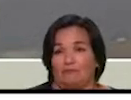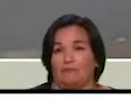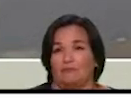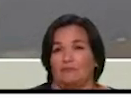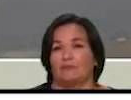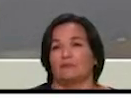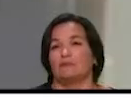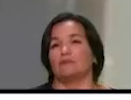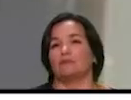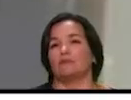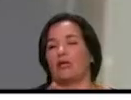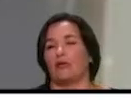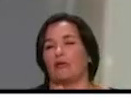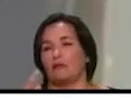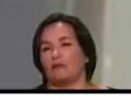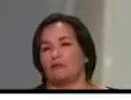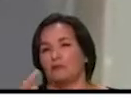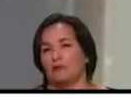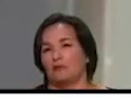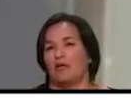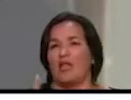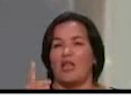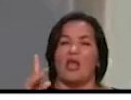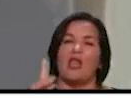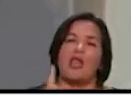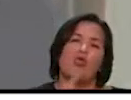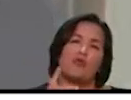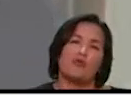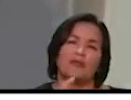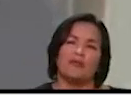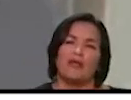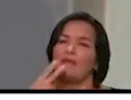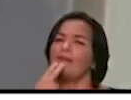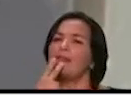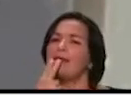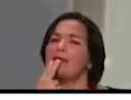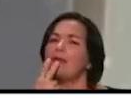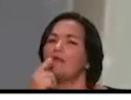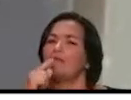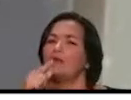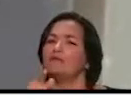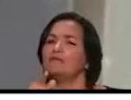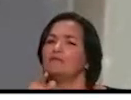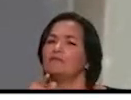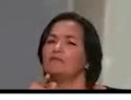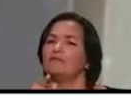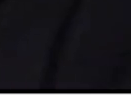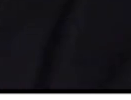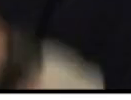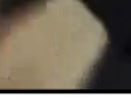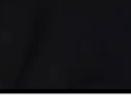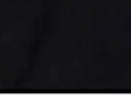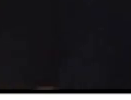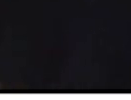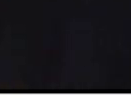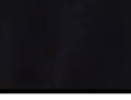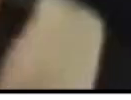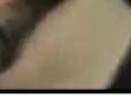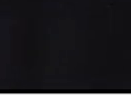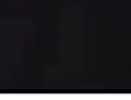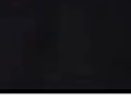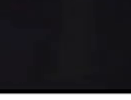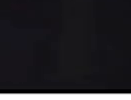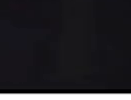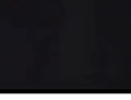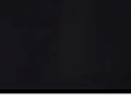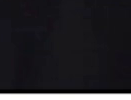¿Y tras bambalinas demoró la salida del documental en Netflix eso? ¿Ese comentario? Esas son especulaciones que